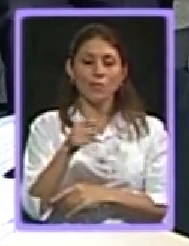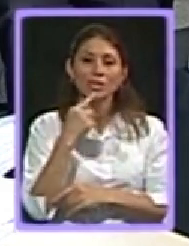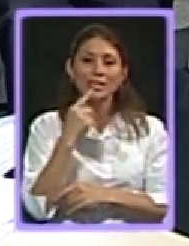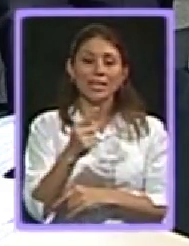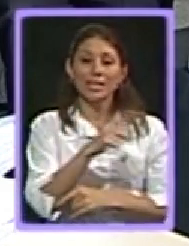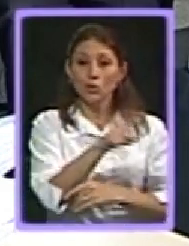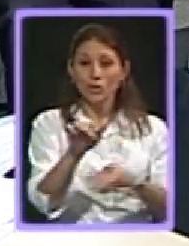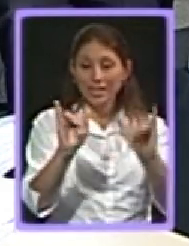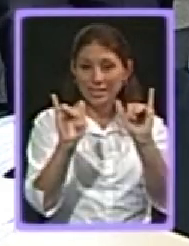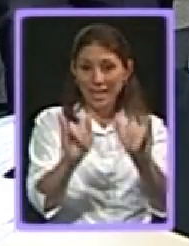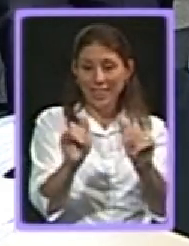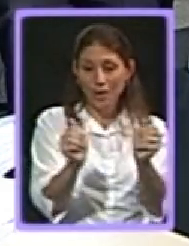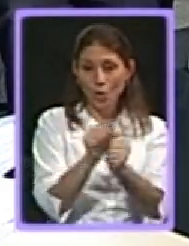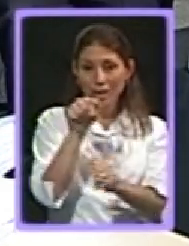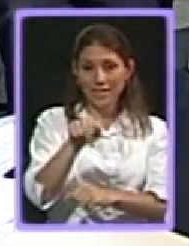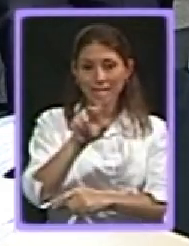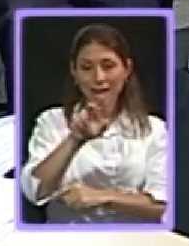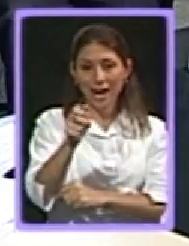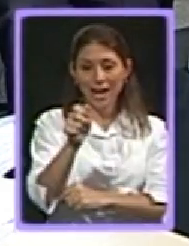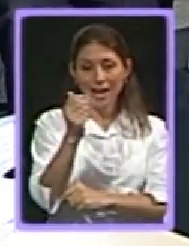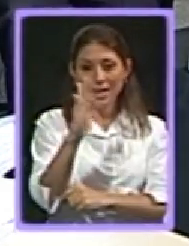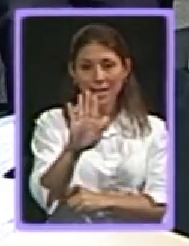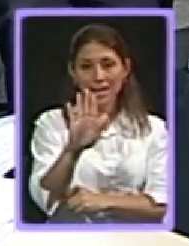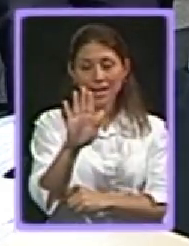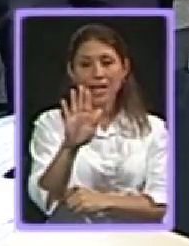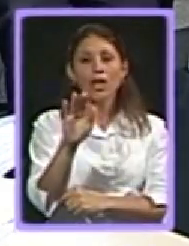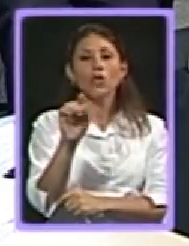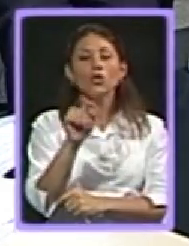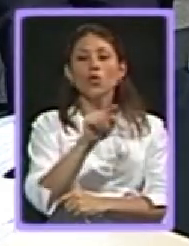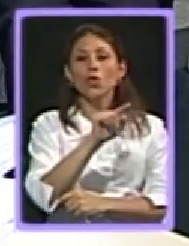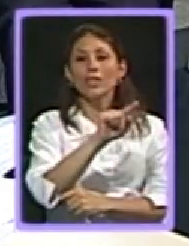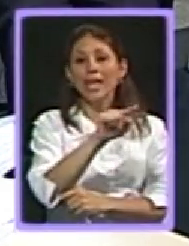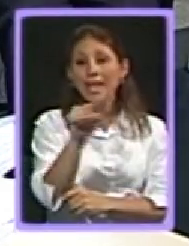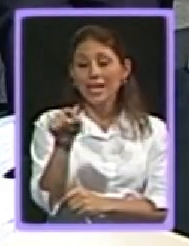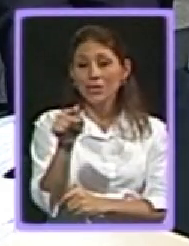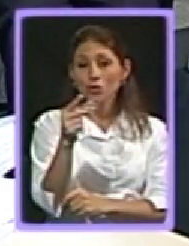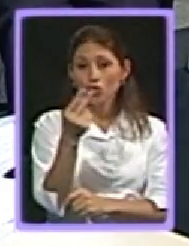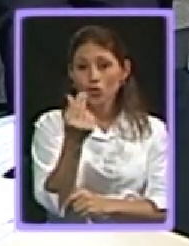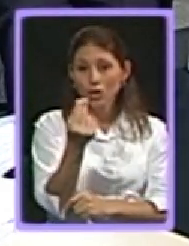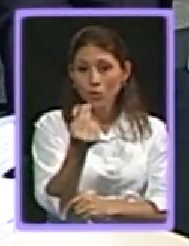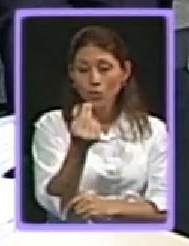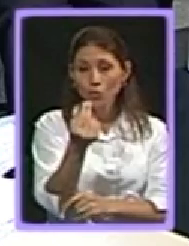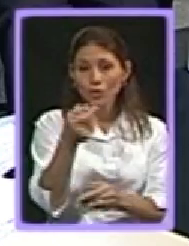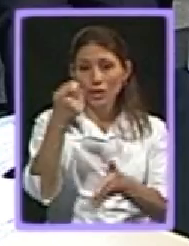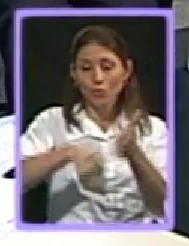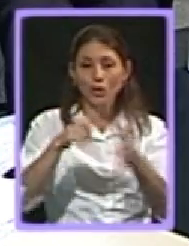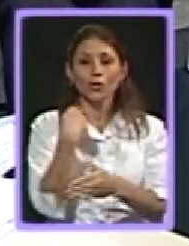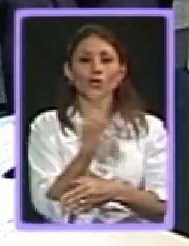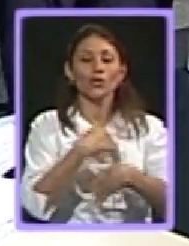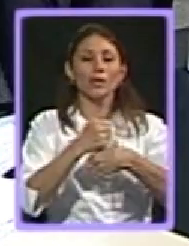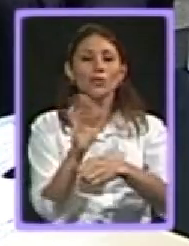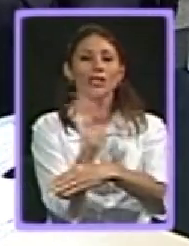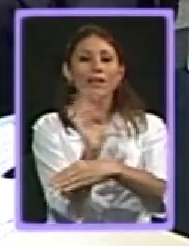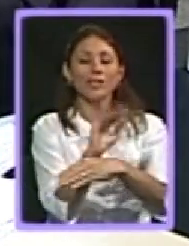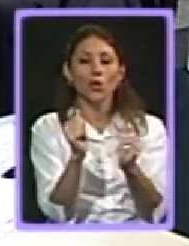que se queden con este canal donde con esos recursos que los impuestos dan, hacemos televisión